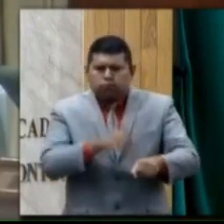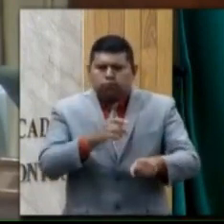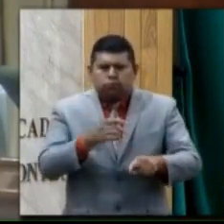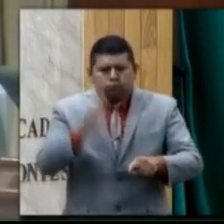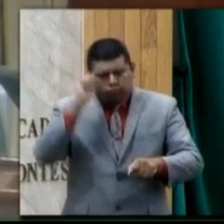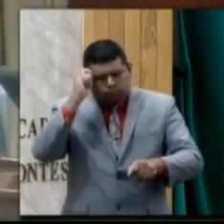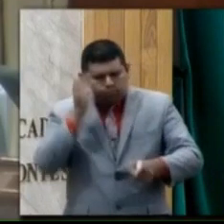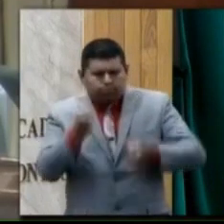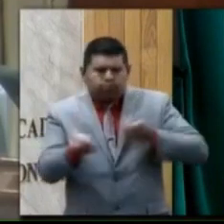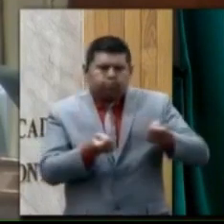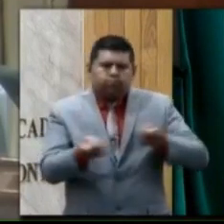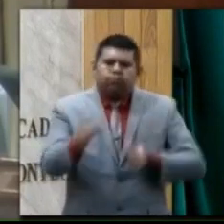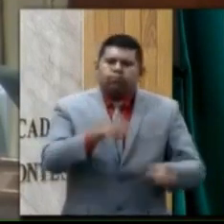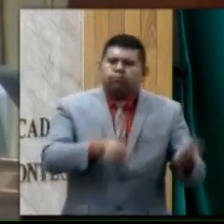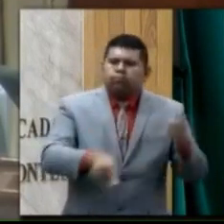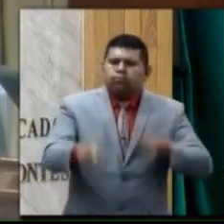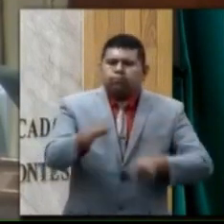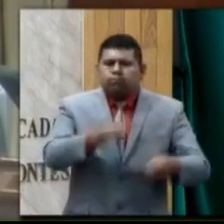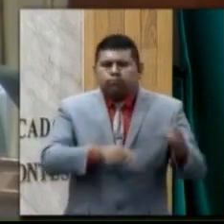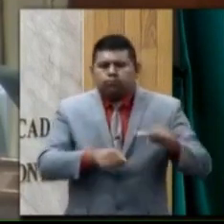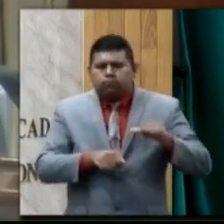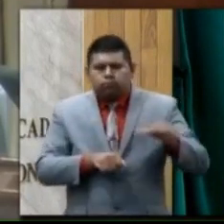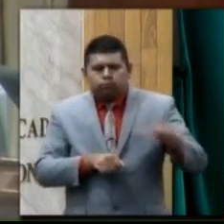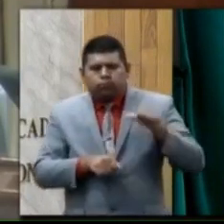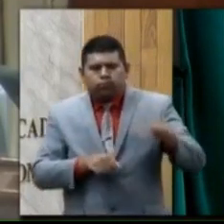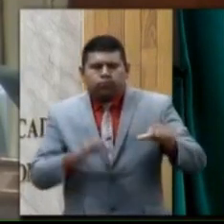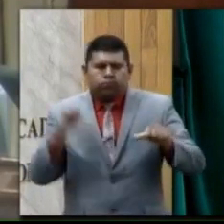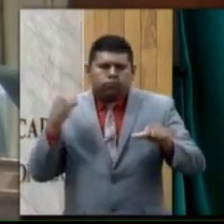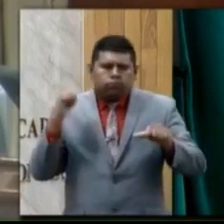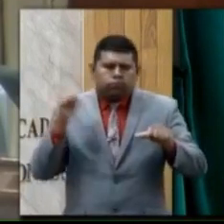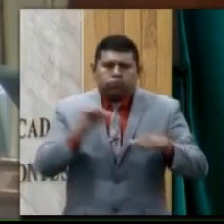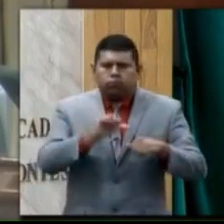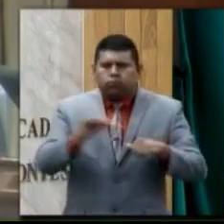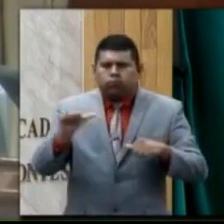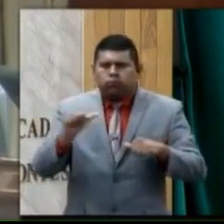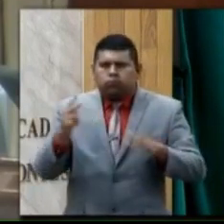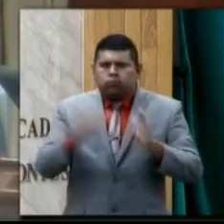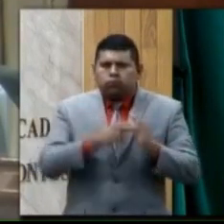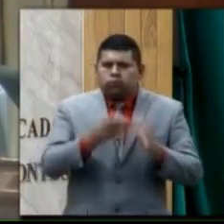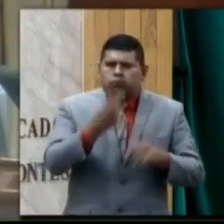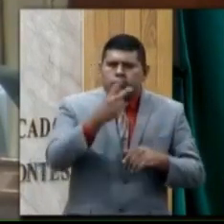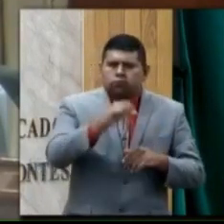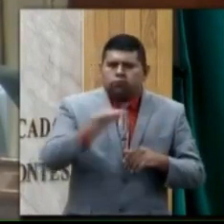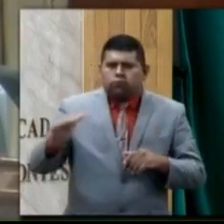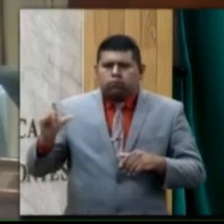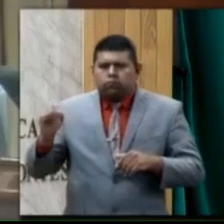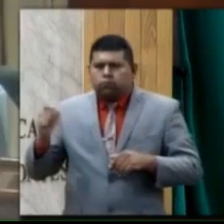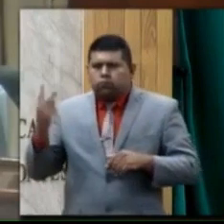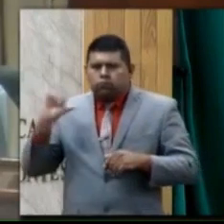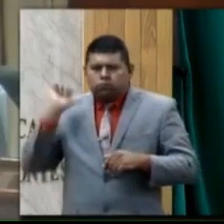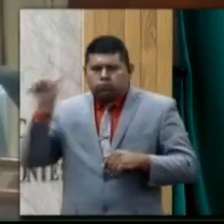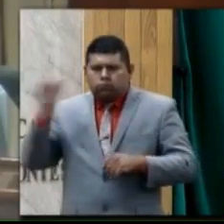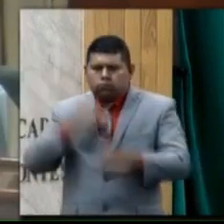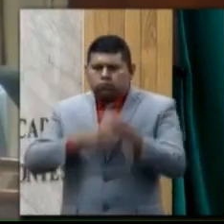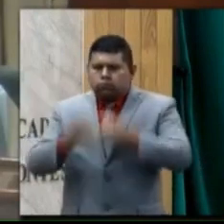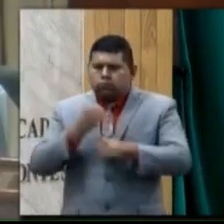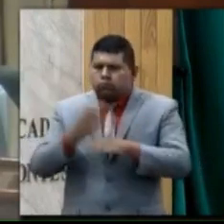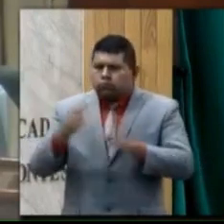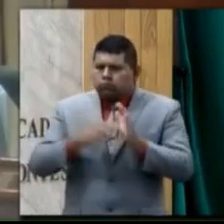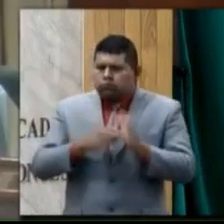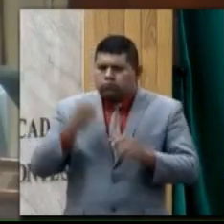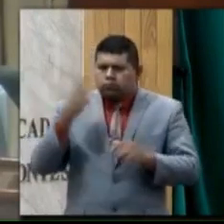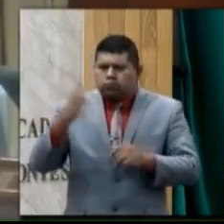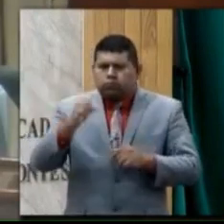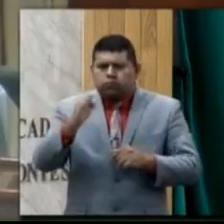administrativos, 16 de agosto al 2022 al 22 de abril del 2023 en los servicios